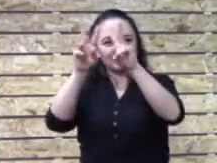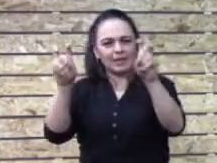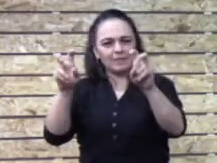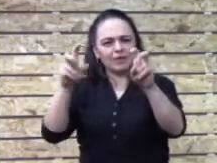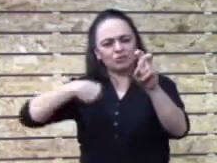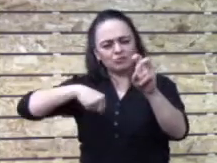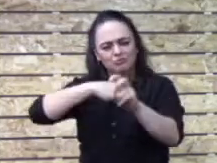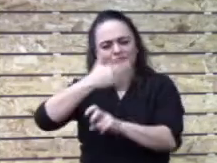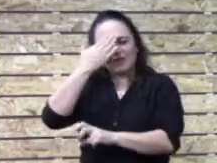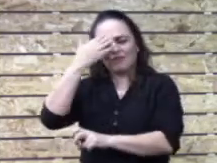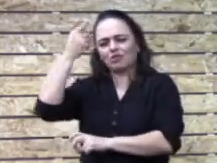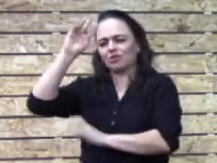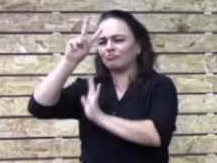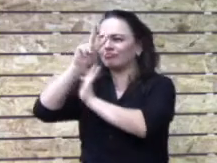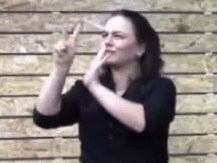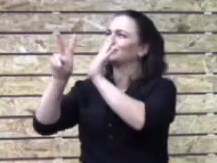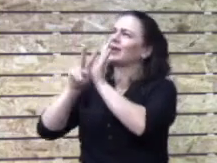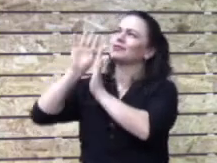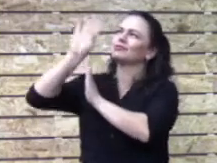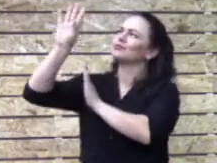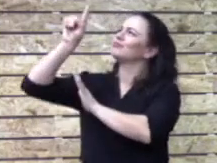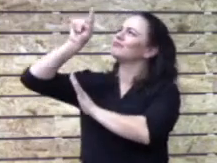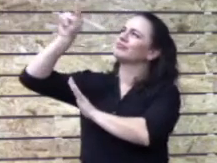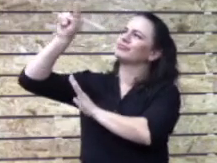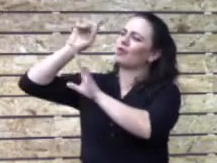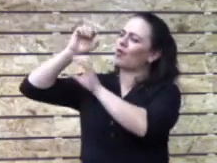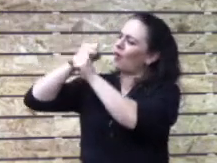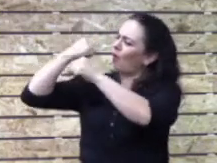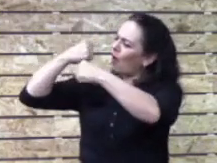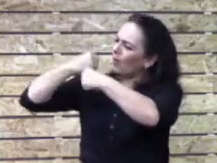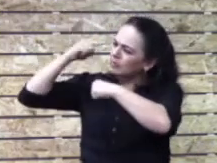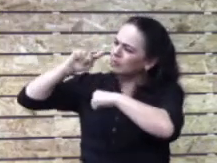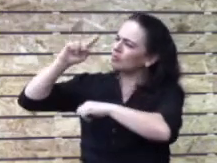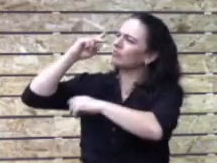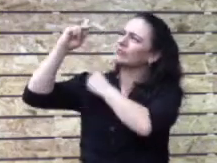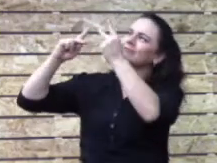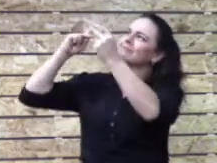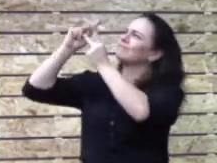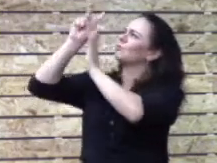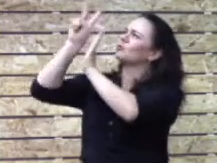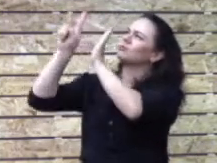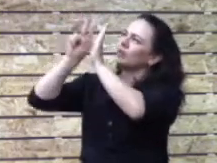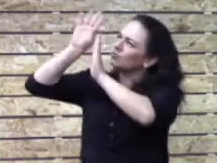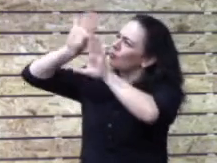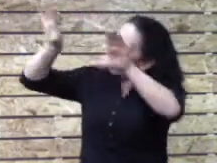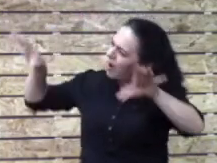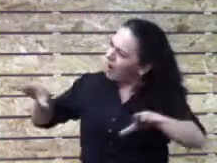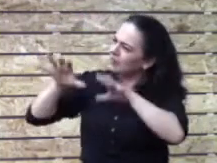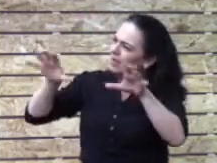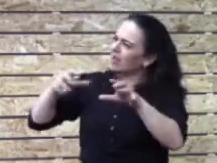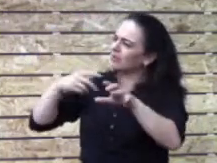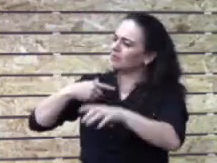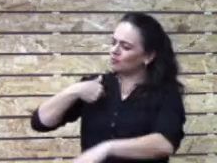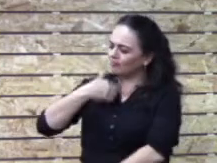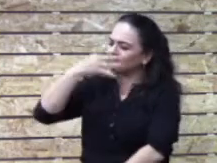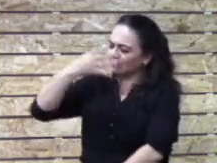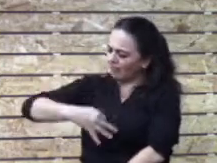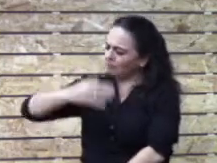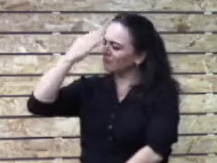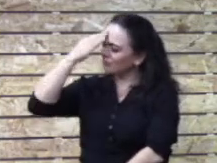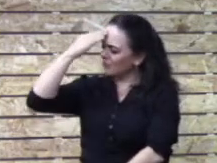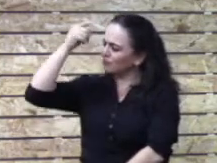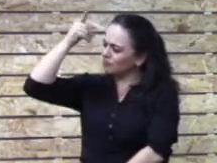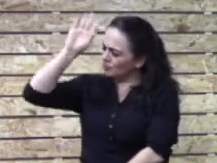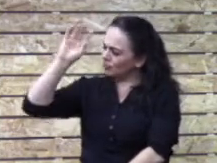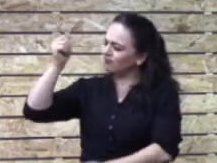canción. Porque sé que está sobrando tu perfecta voluntad. A Jesús se le